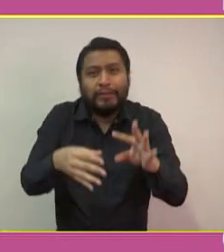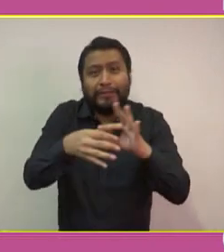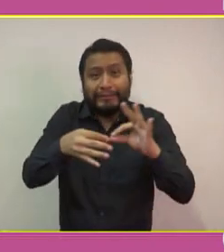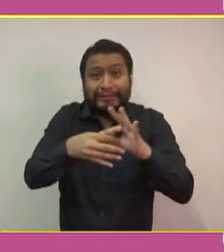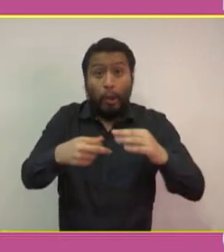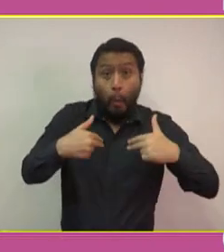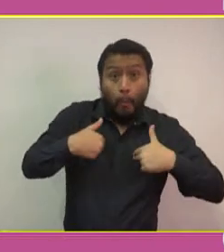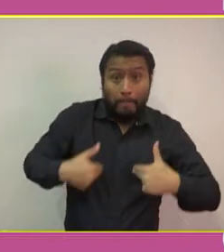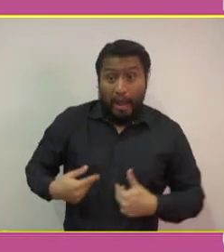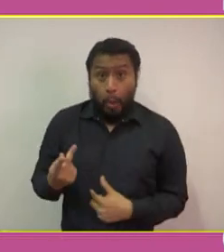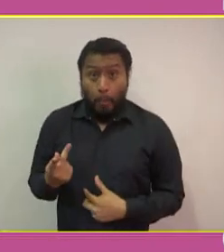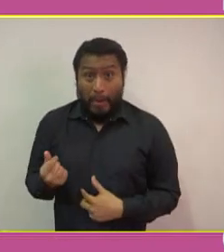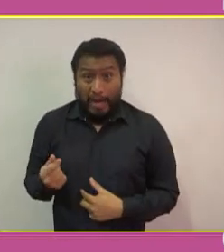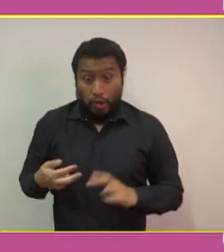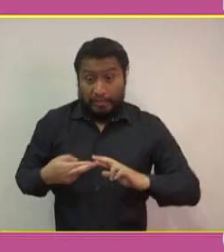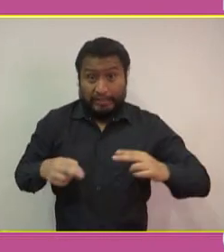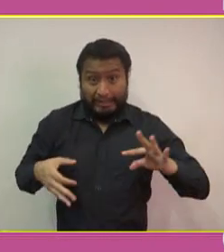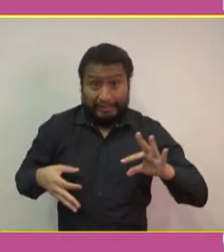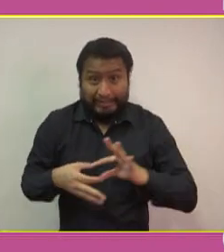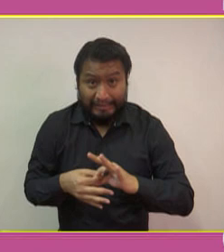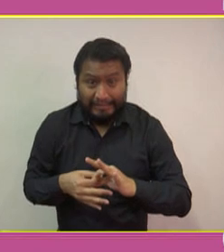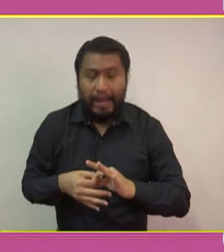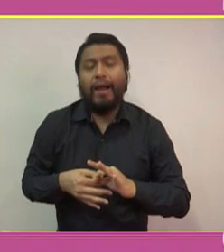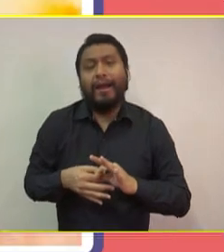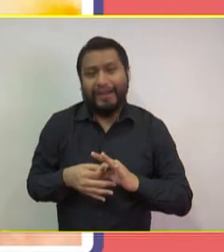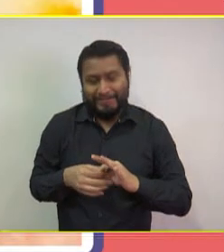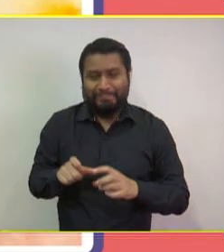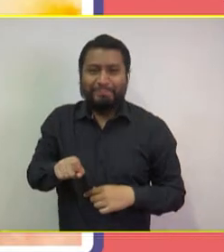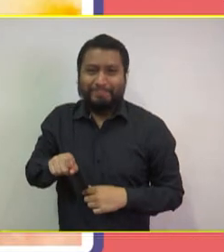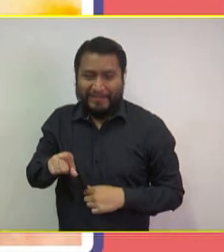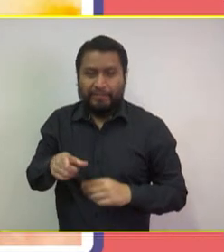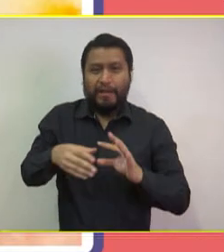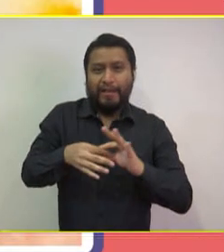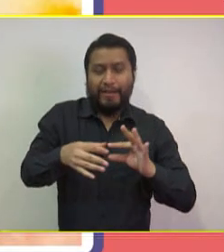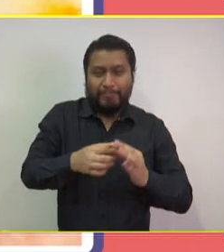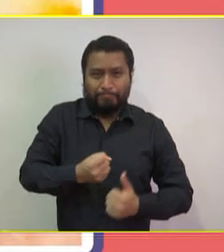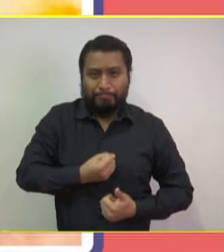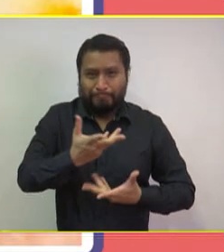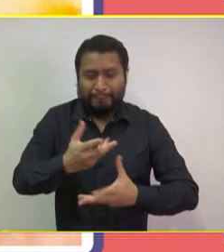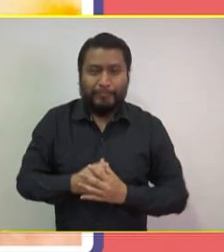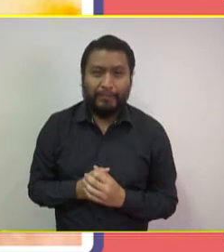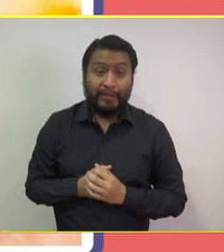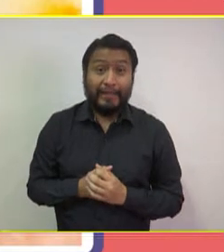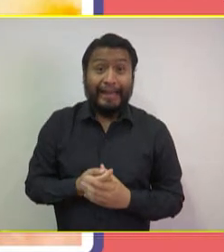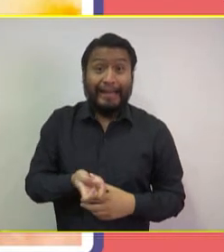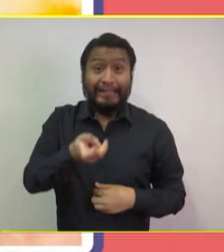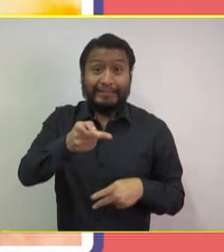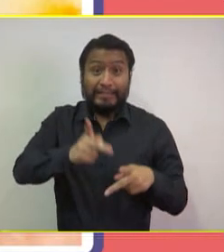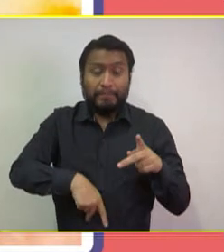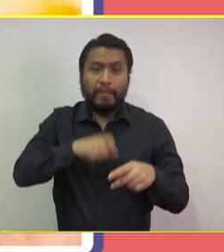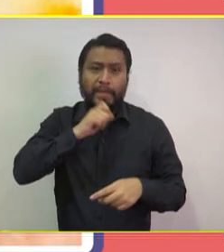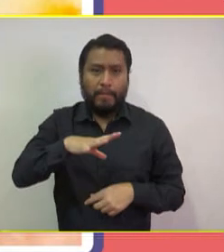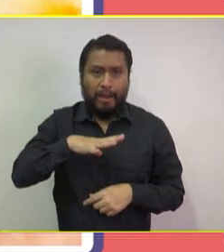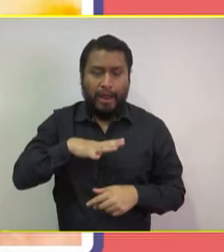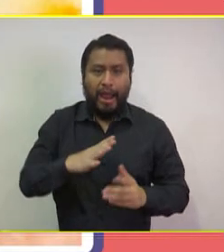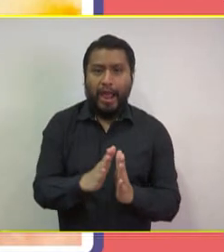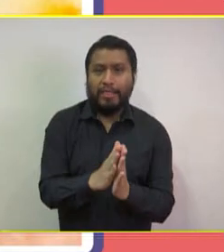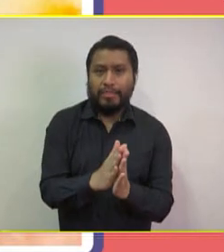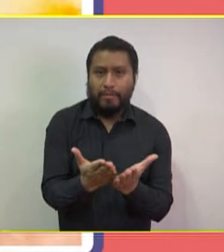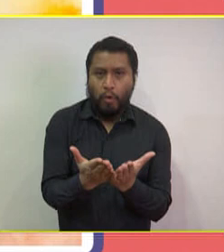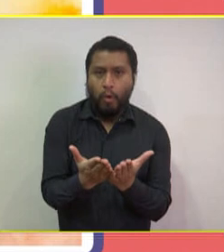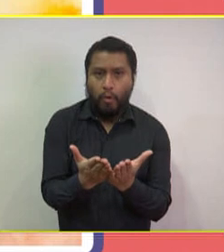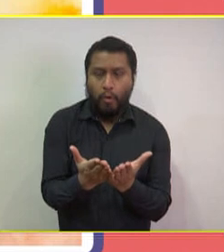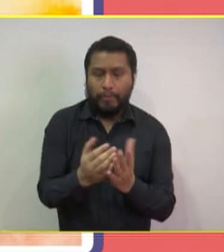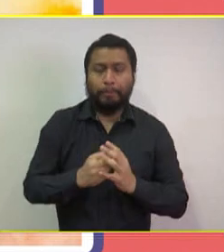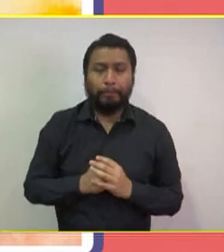humano, a través de la convivencia de las microbiotas. Llegando a esta parte, tenemos un libro háptico, en donde a través